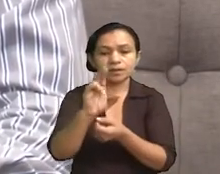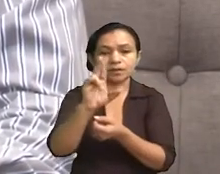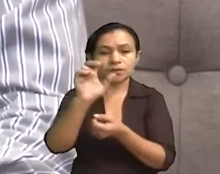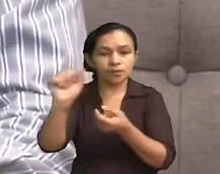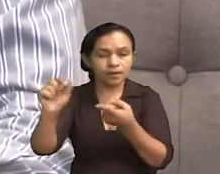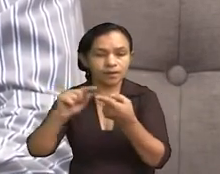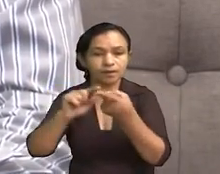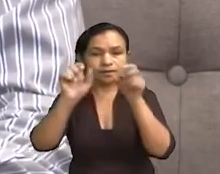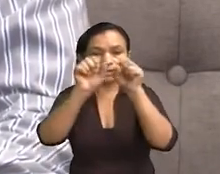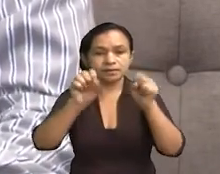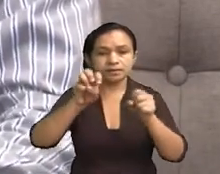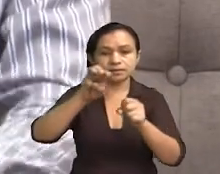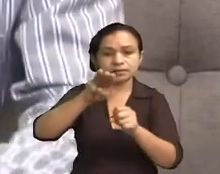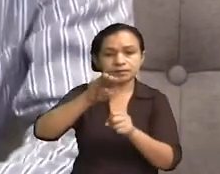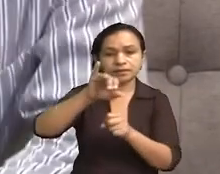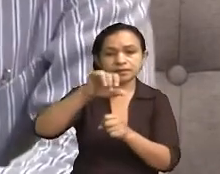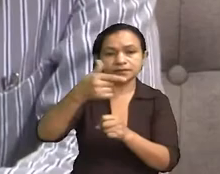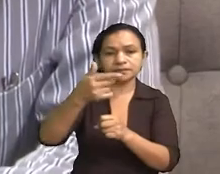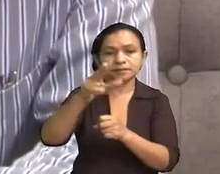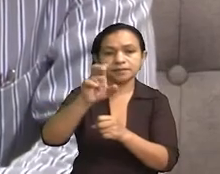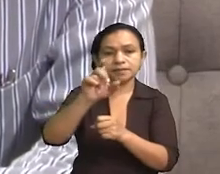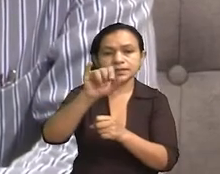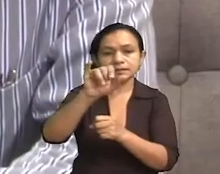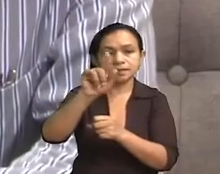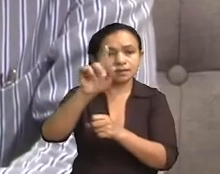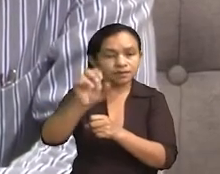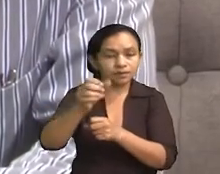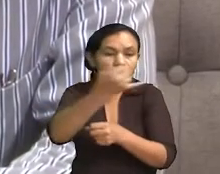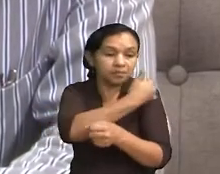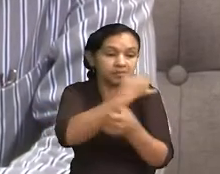en San Miguelito y